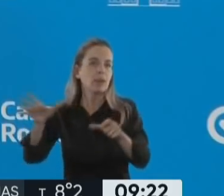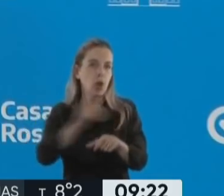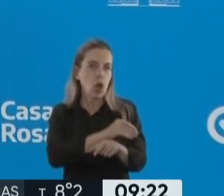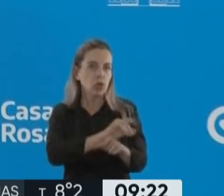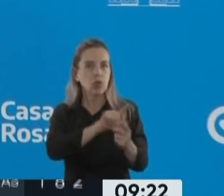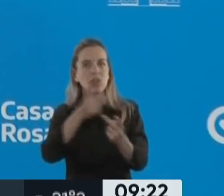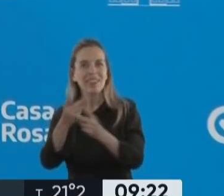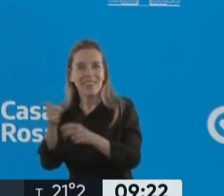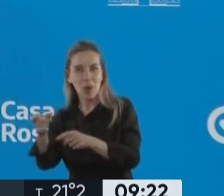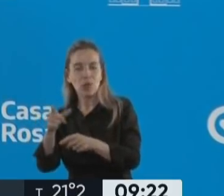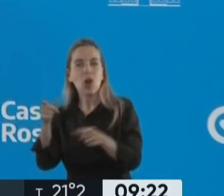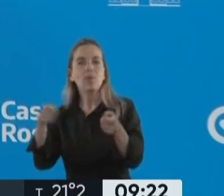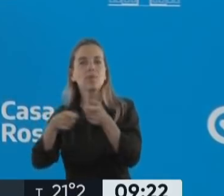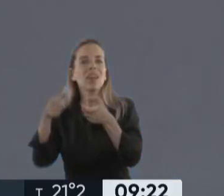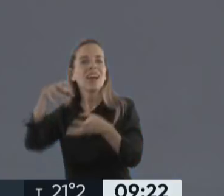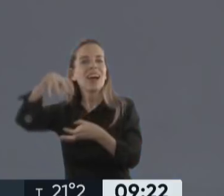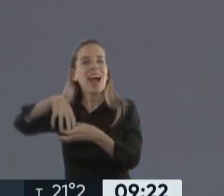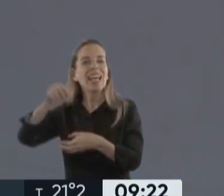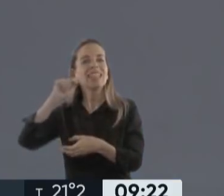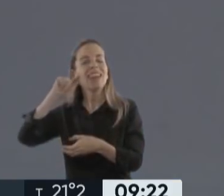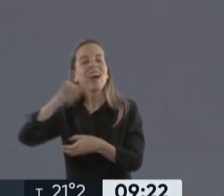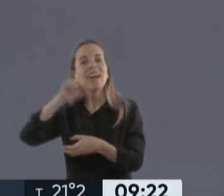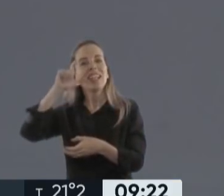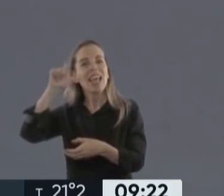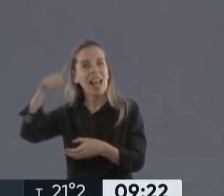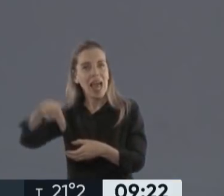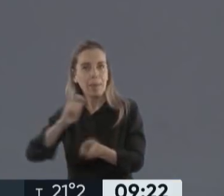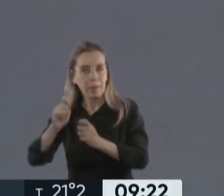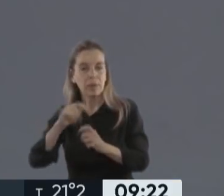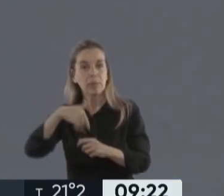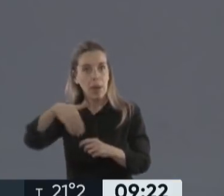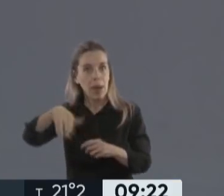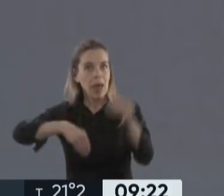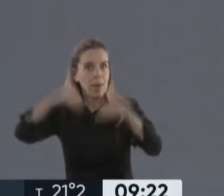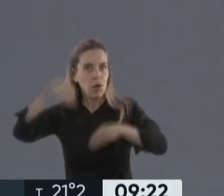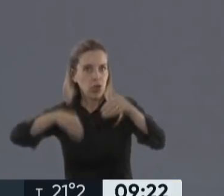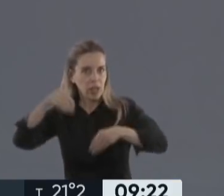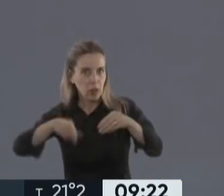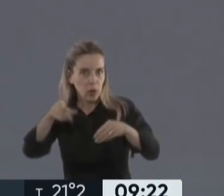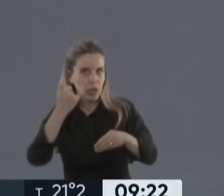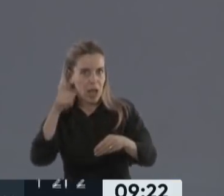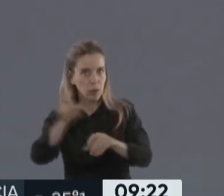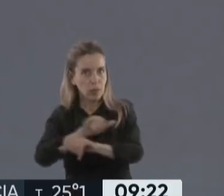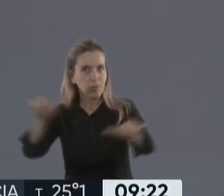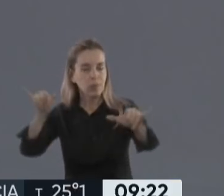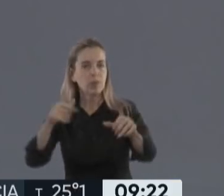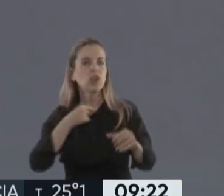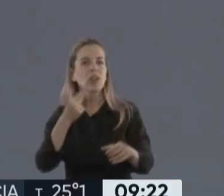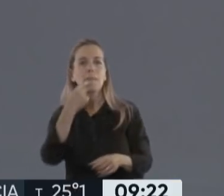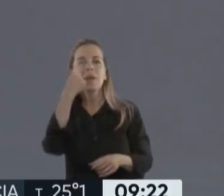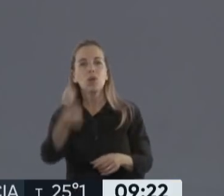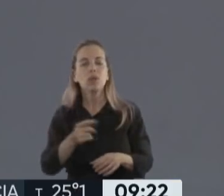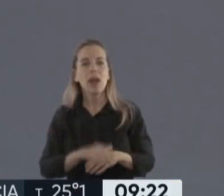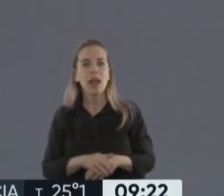Fernando Ramírez, de la agencia Tela. Hola, Buen día, Fernando. Cerruti. Se vienen las elecciones, usted habló recientemente. Quiero